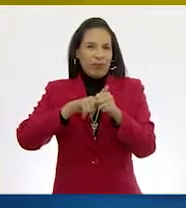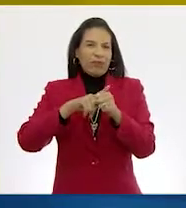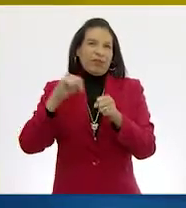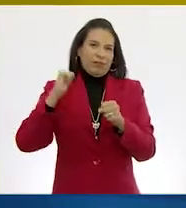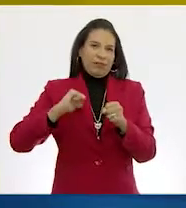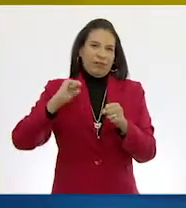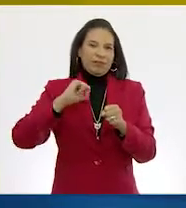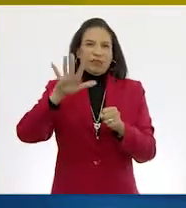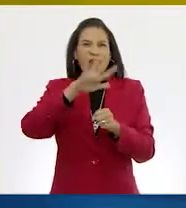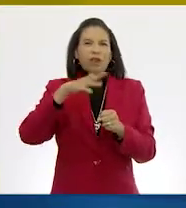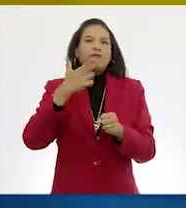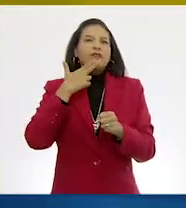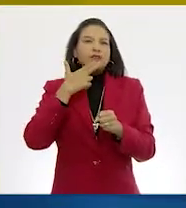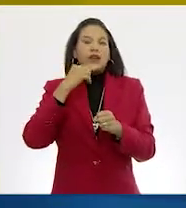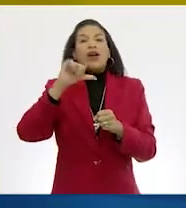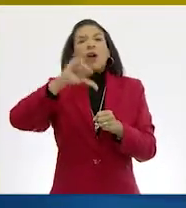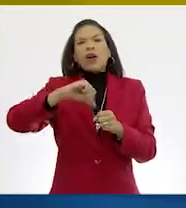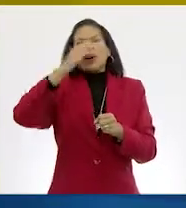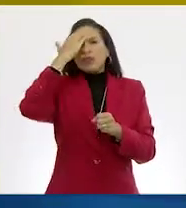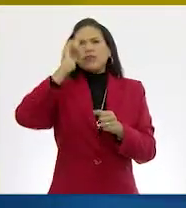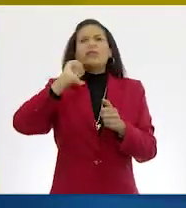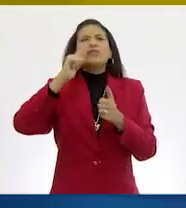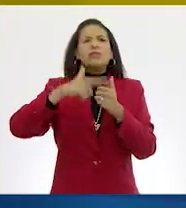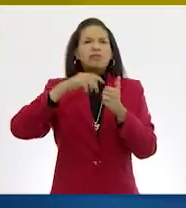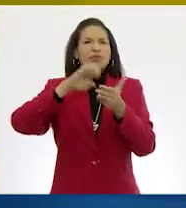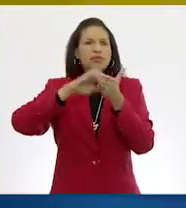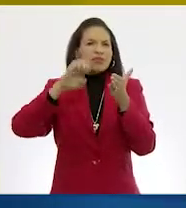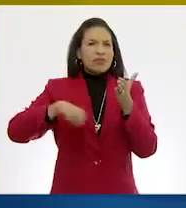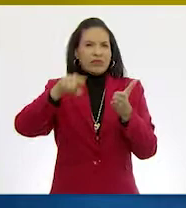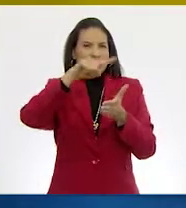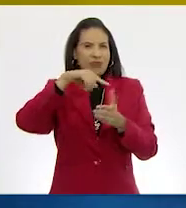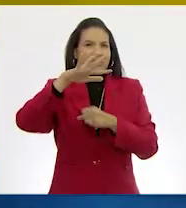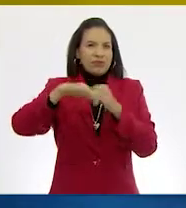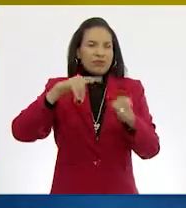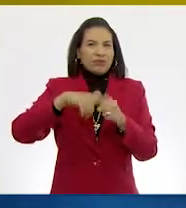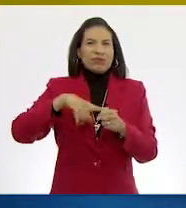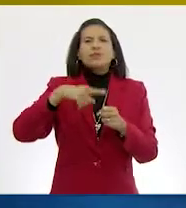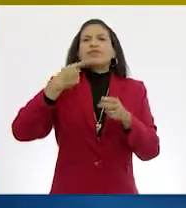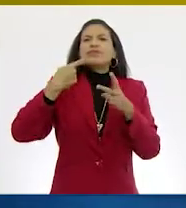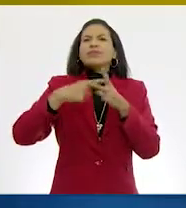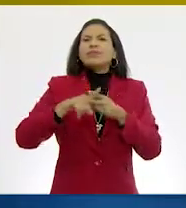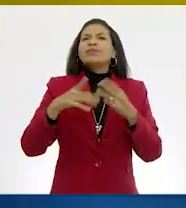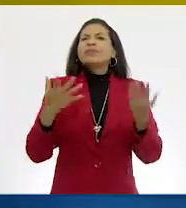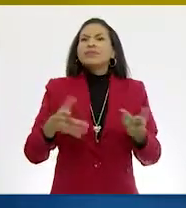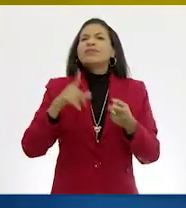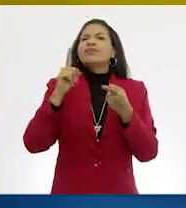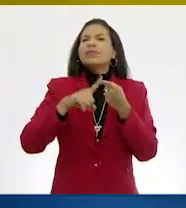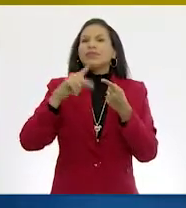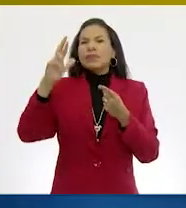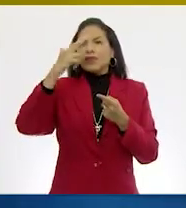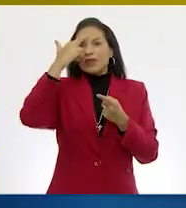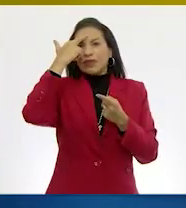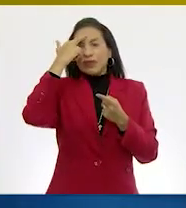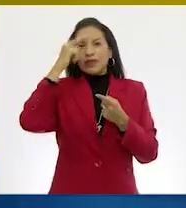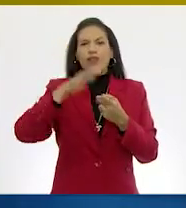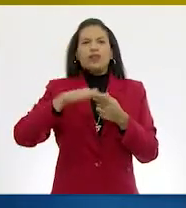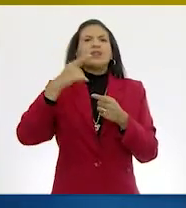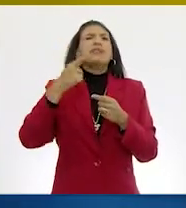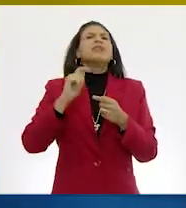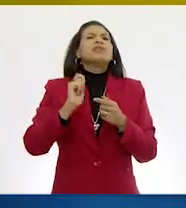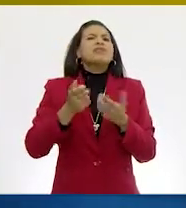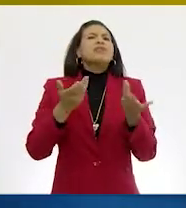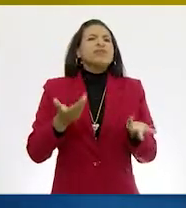vamos a conocer algunos ejemplos de estas especies para comenzar quién recuerda a qué nos referimos